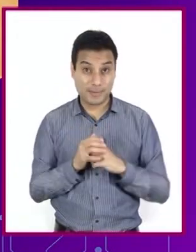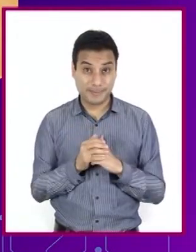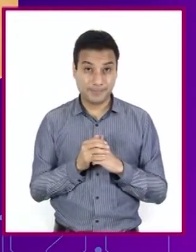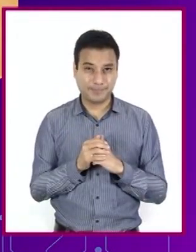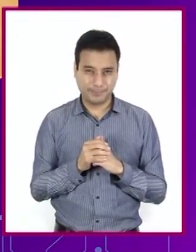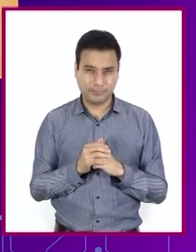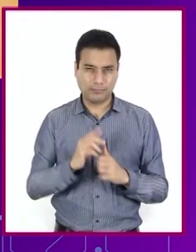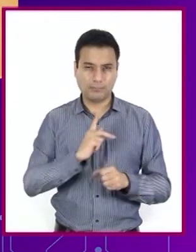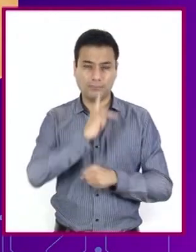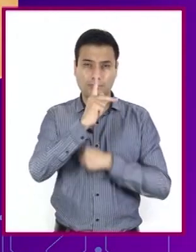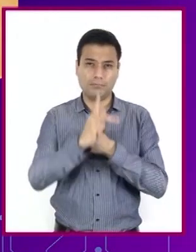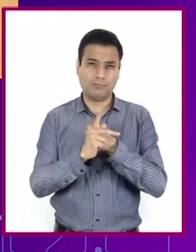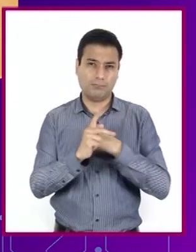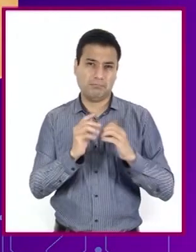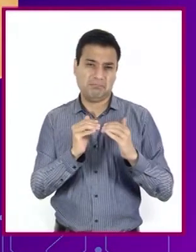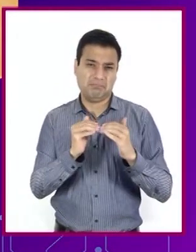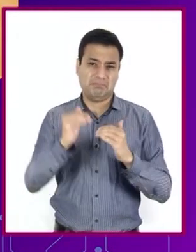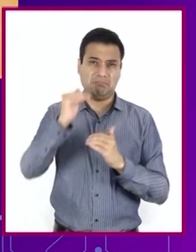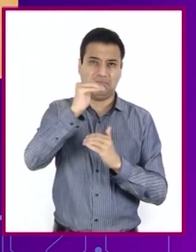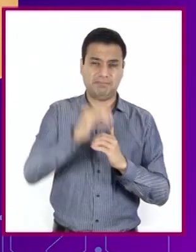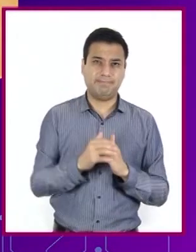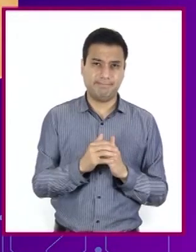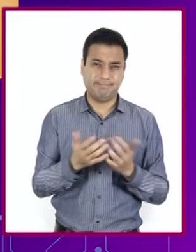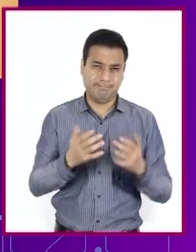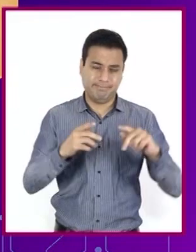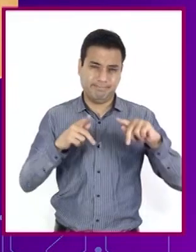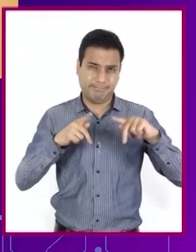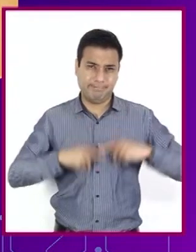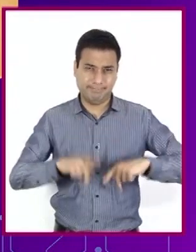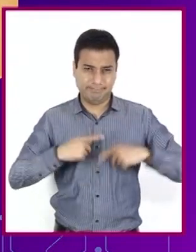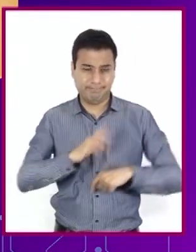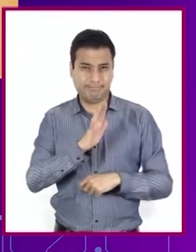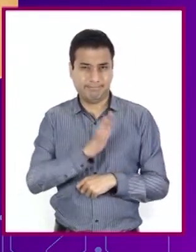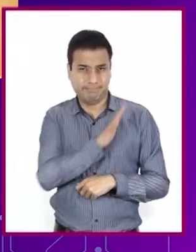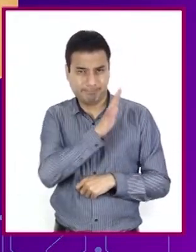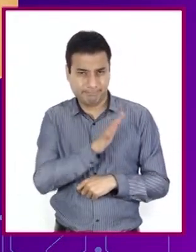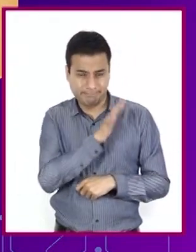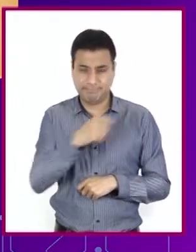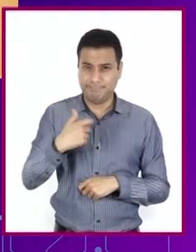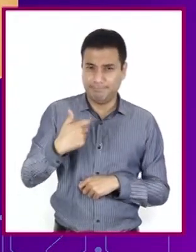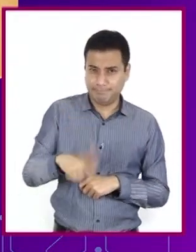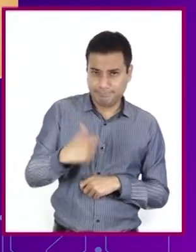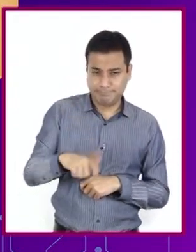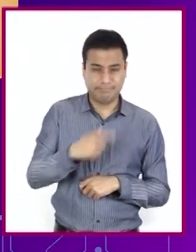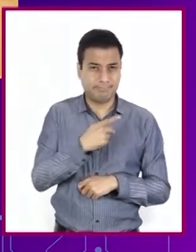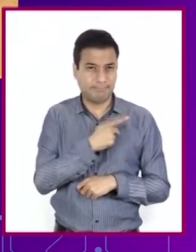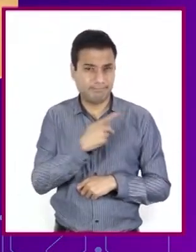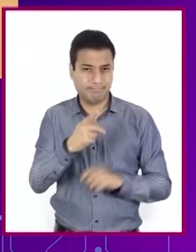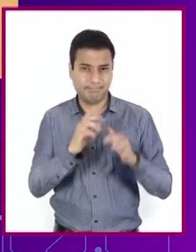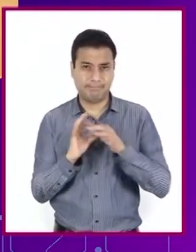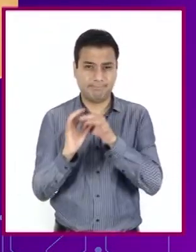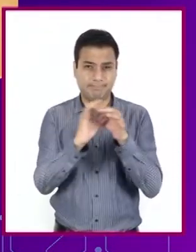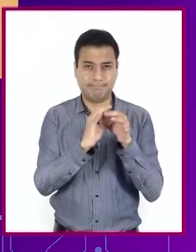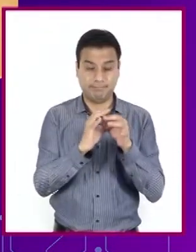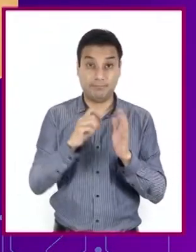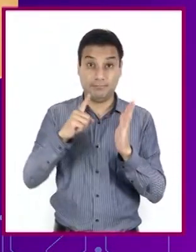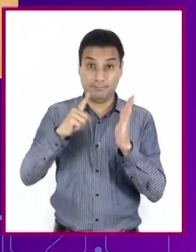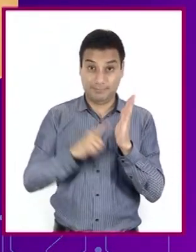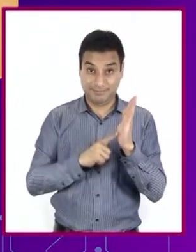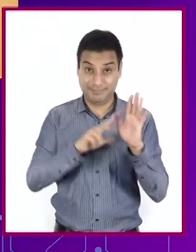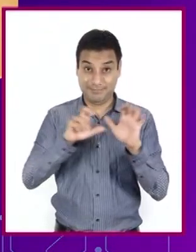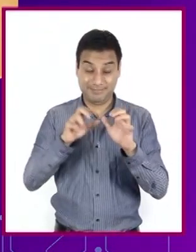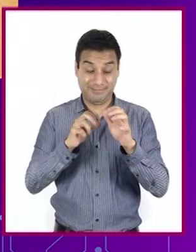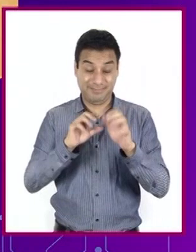sentimiento de superioridad unía a los hombres blancos, ricos y pobres. En 1885,